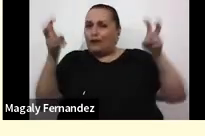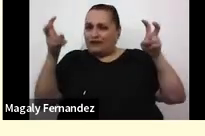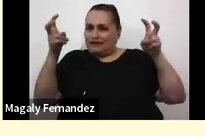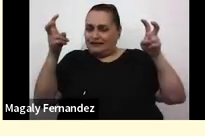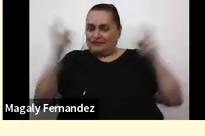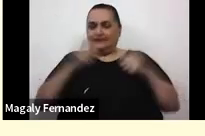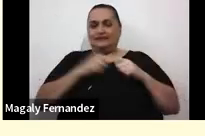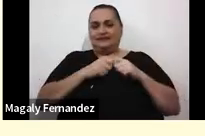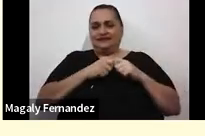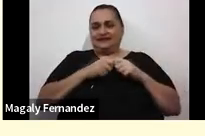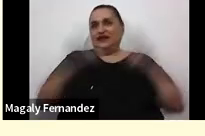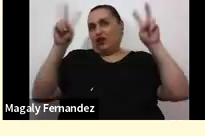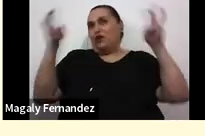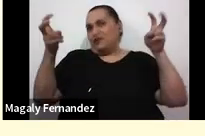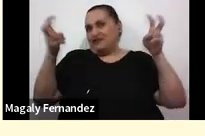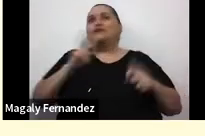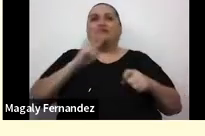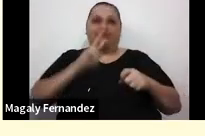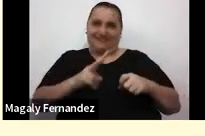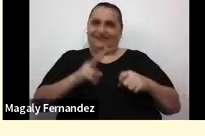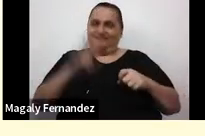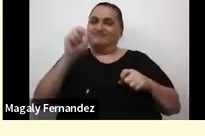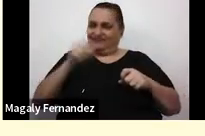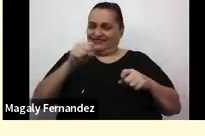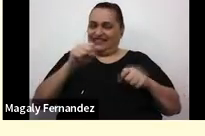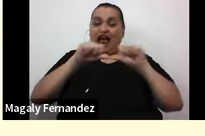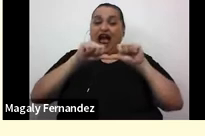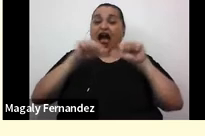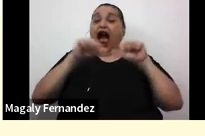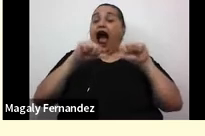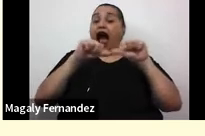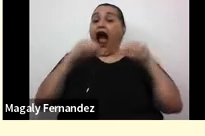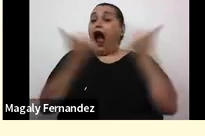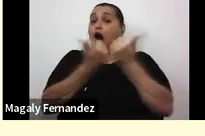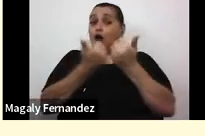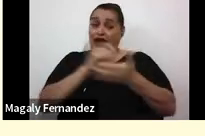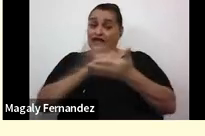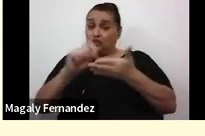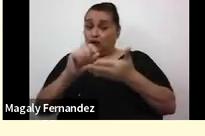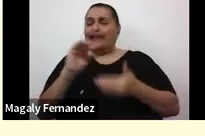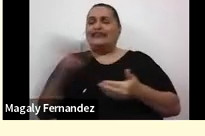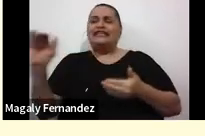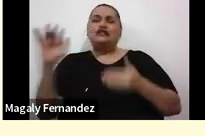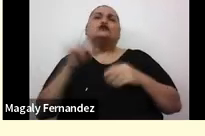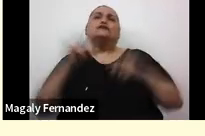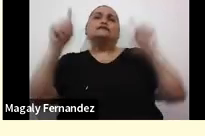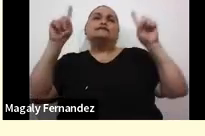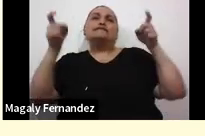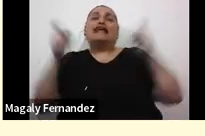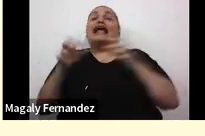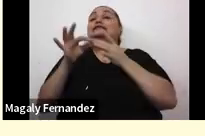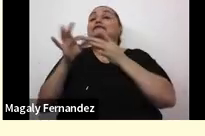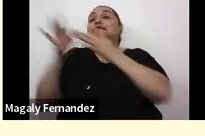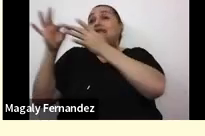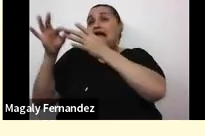eran entre comillas de verdad integradas que era un aula en la escuela pero con chiquitos especiales y la maestra nos amenazaba que si